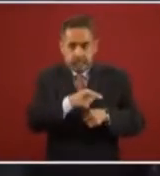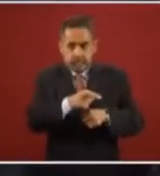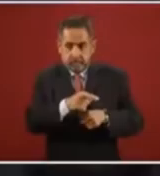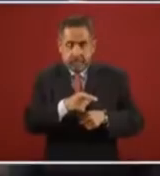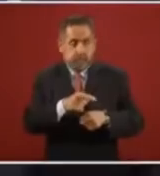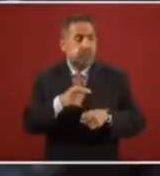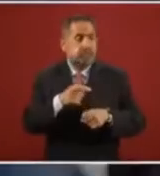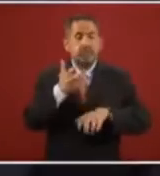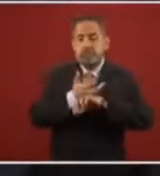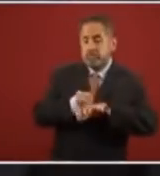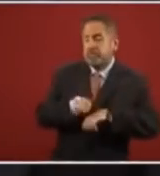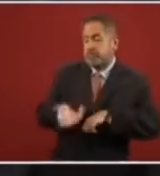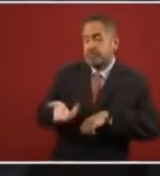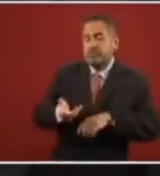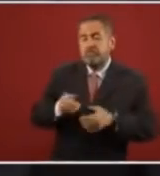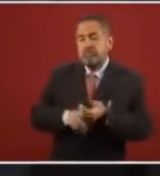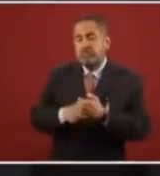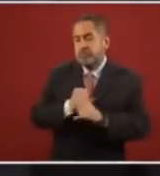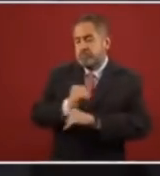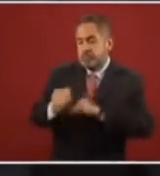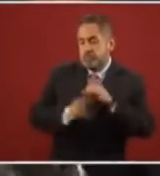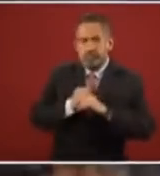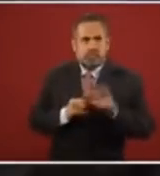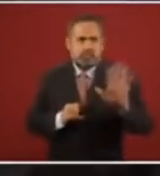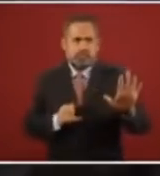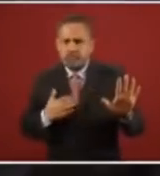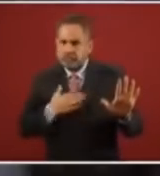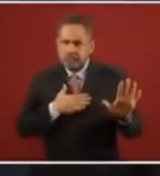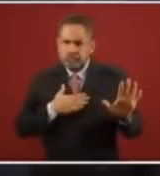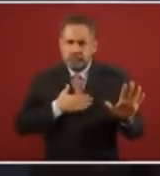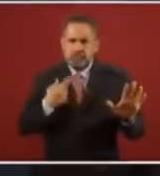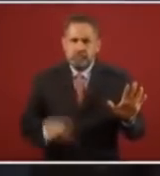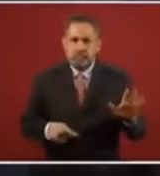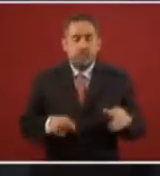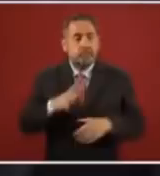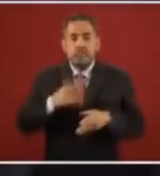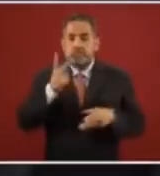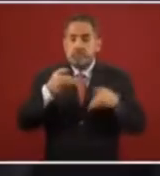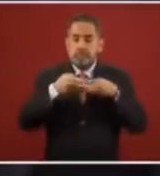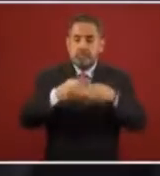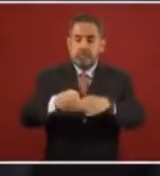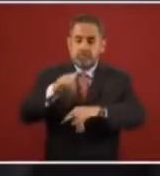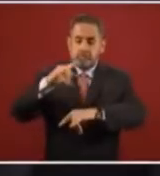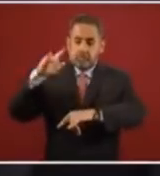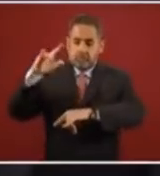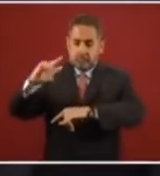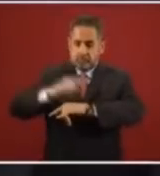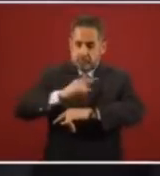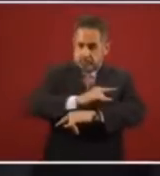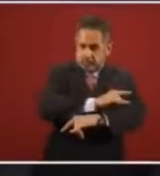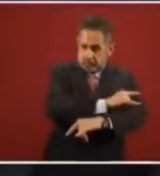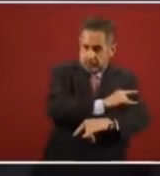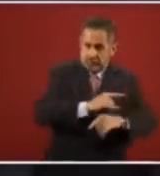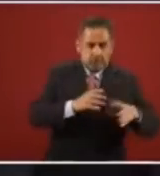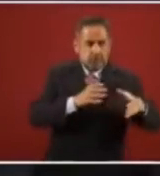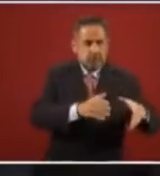Estados Unidos como aguas internacionales. Acaban de entrar dos portaaviones. Ojalá